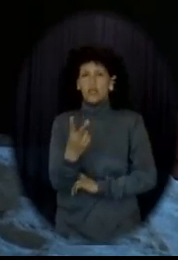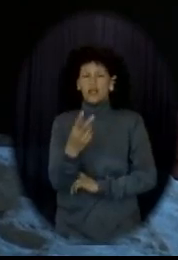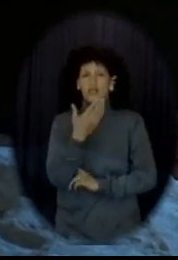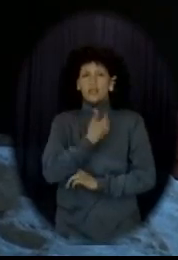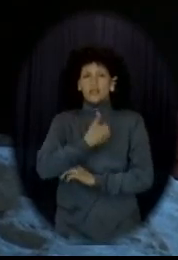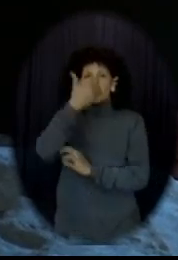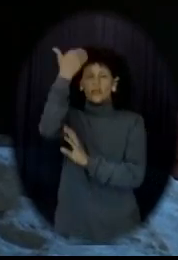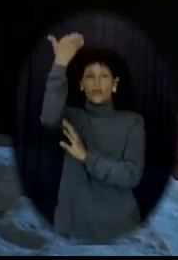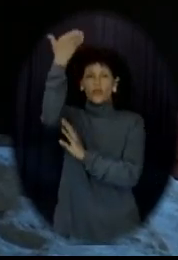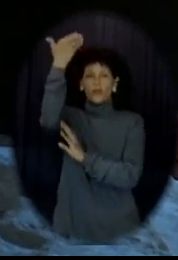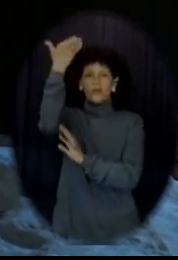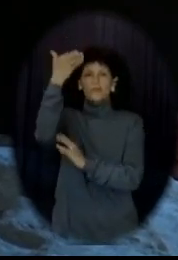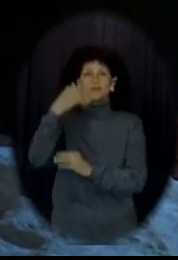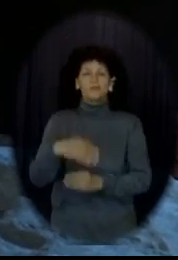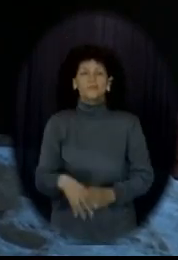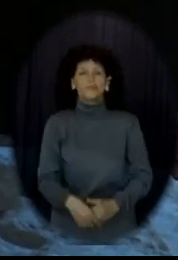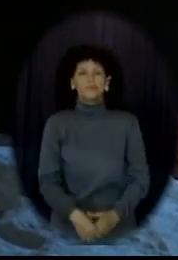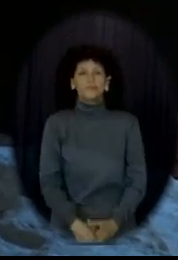se haga